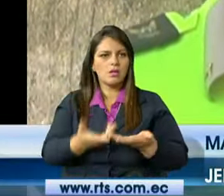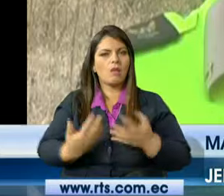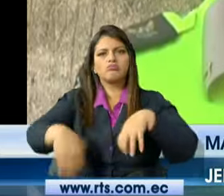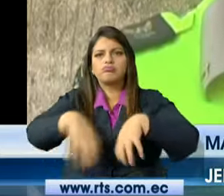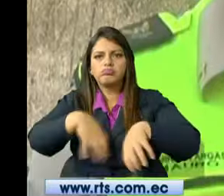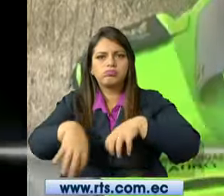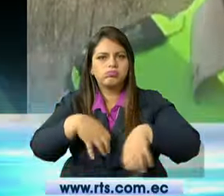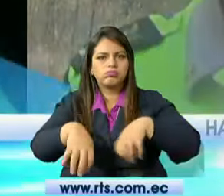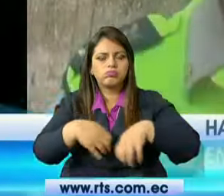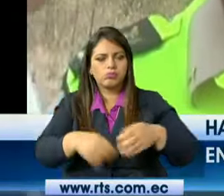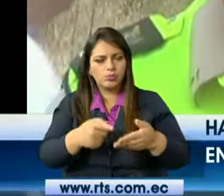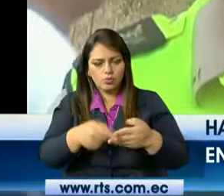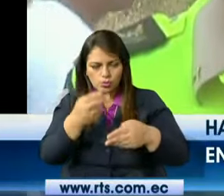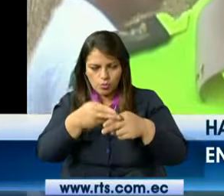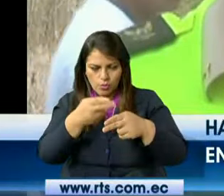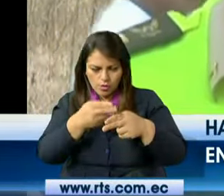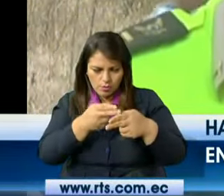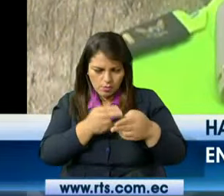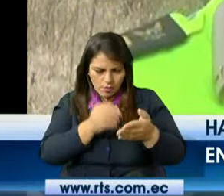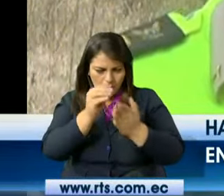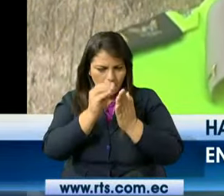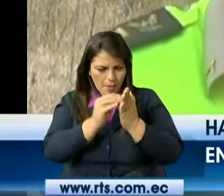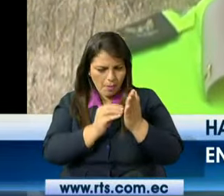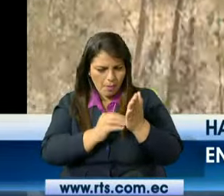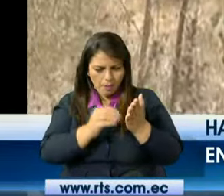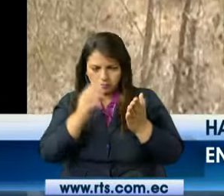para tratar de determinar quiénes son las personas y comenzar una